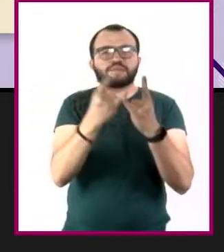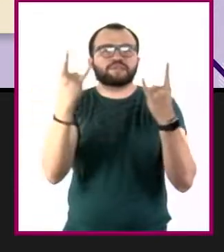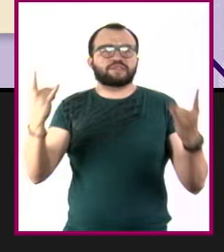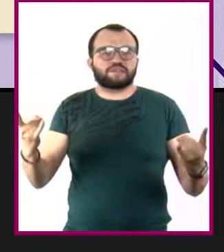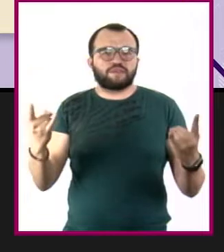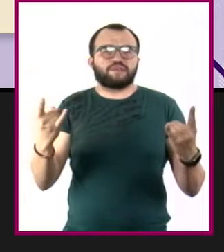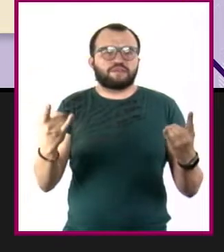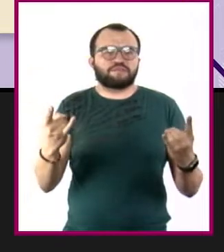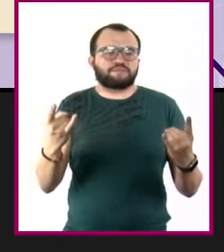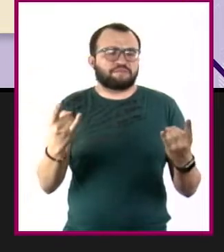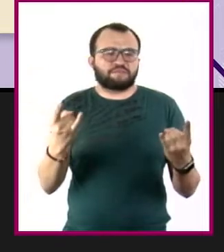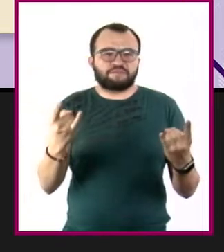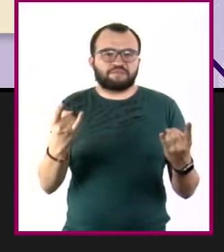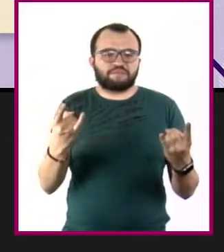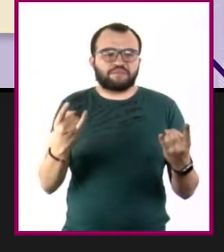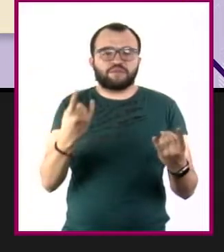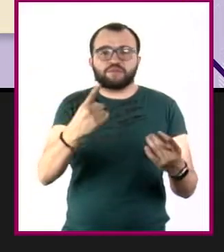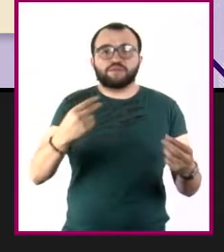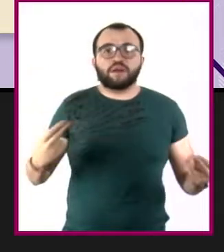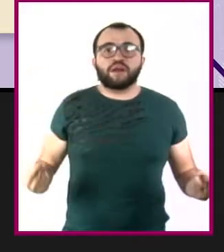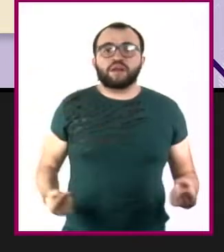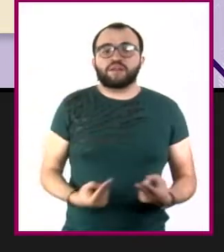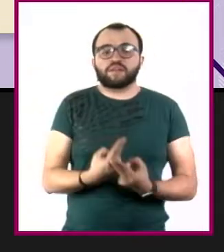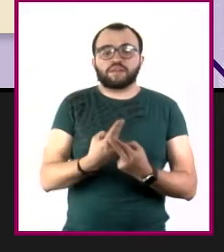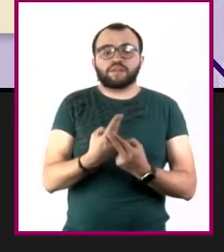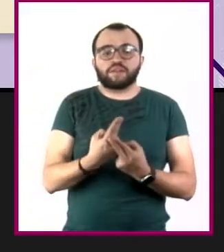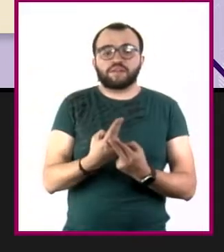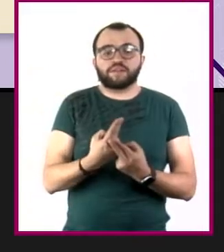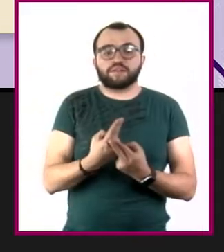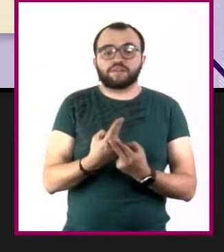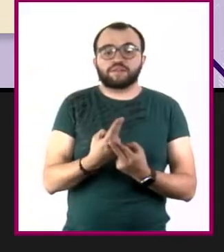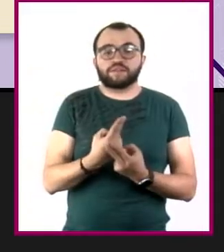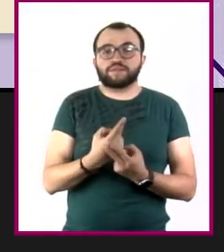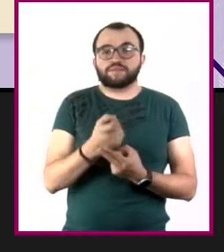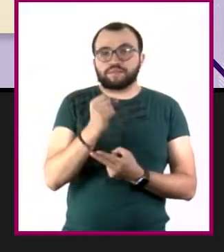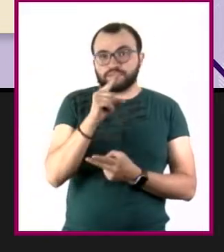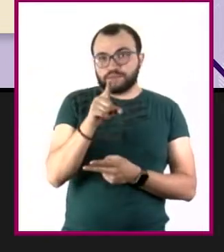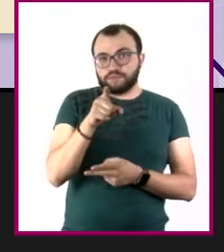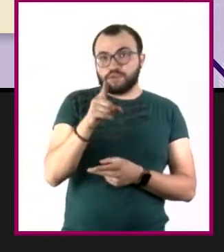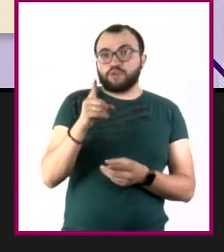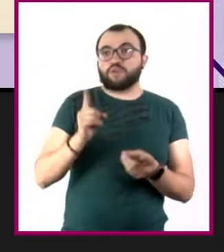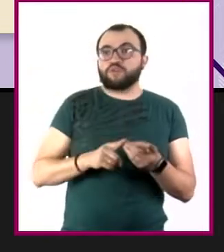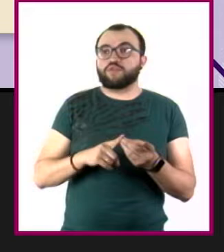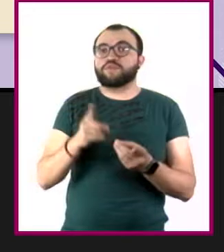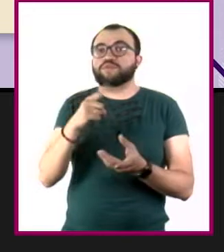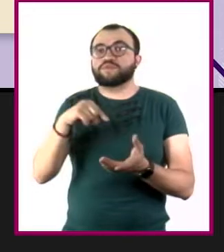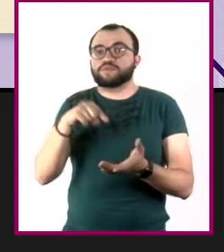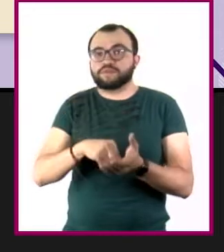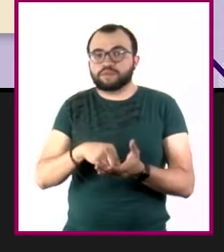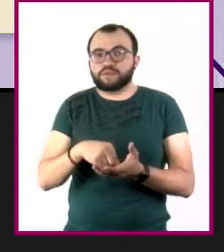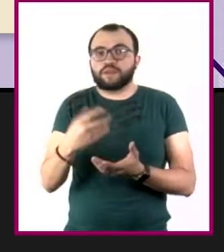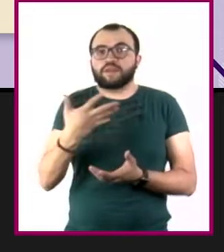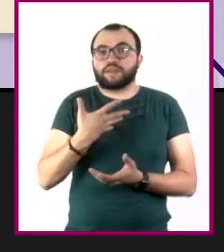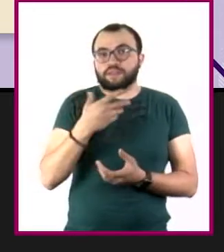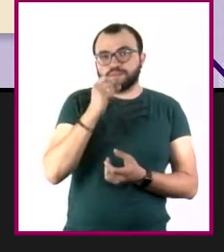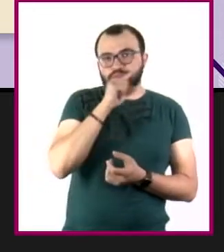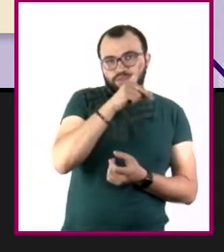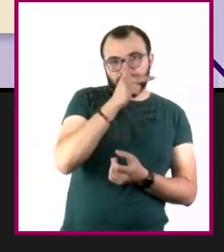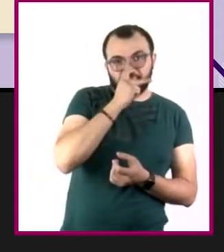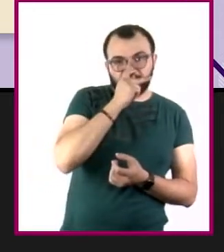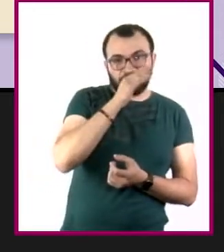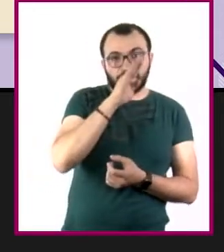personal. Haber nacido en donde naciste en el momento en el que tú lo hiciste. Tener los padres que tienes y